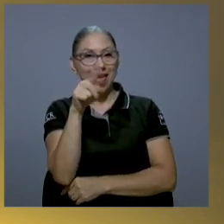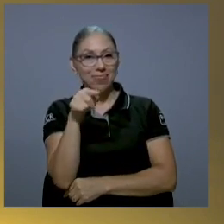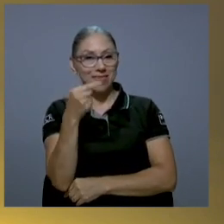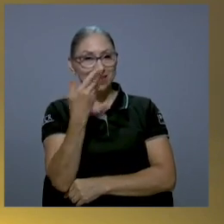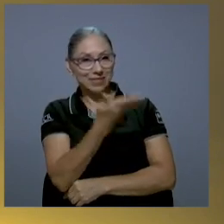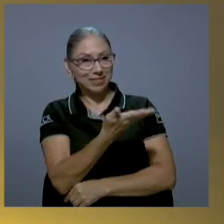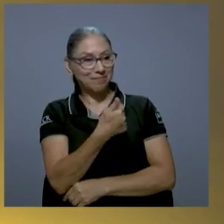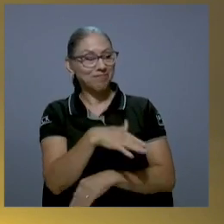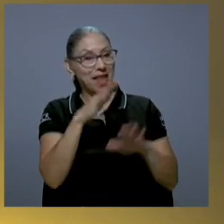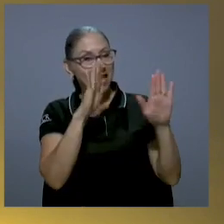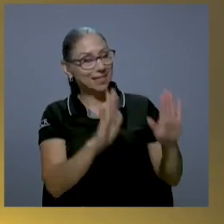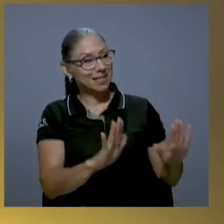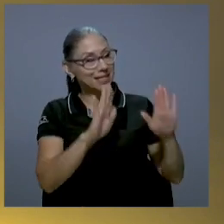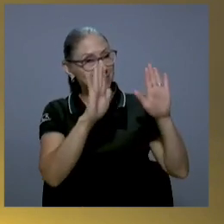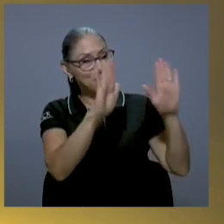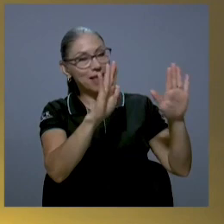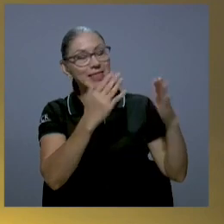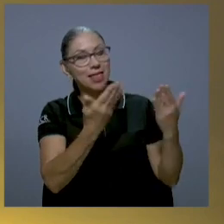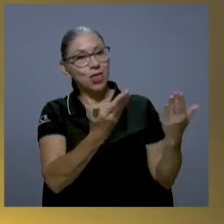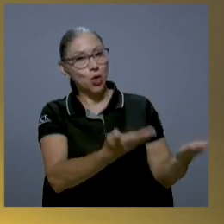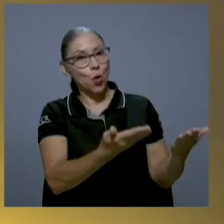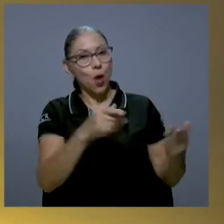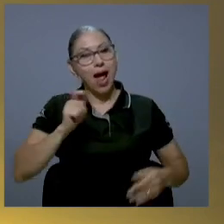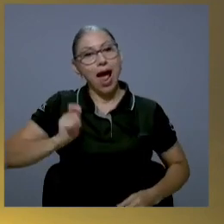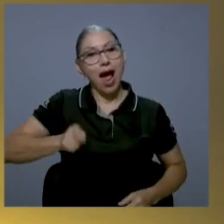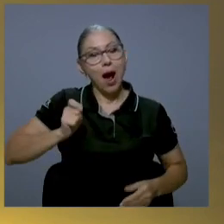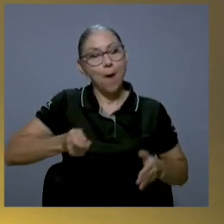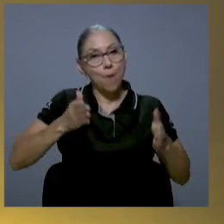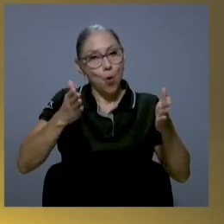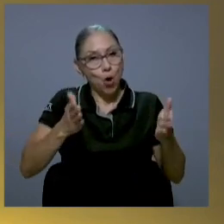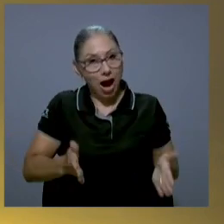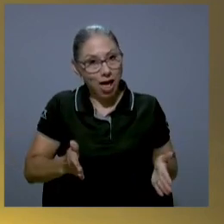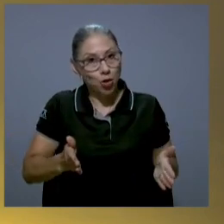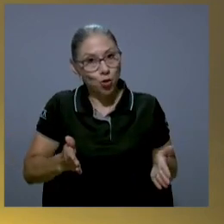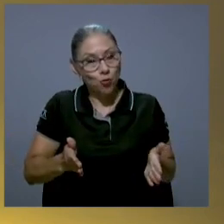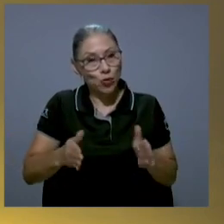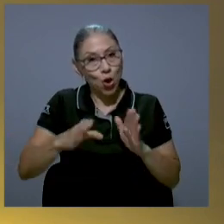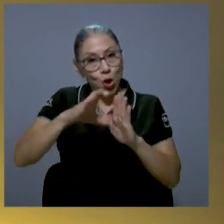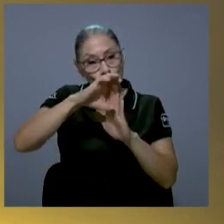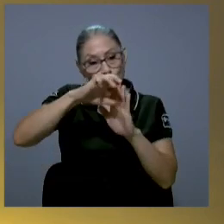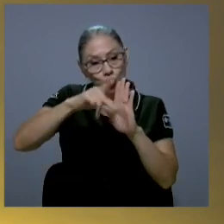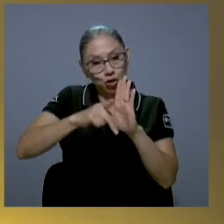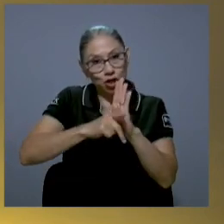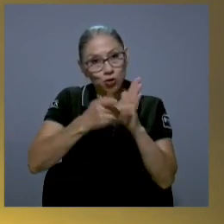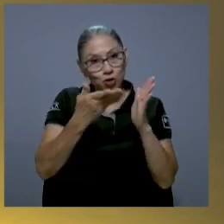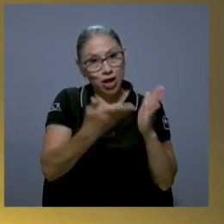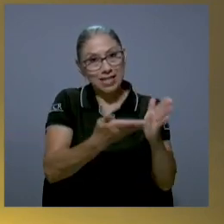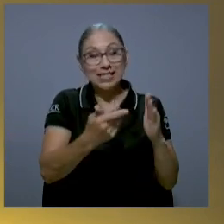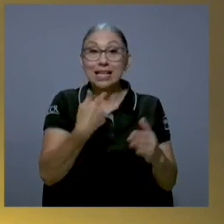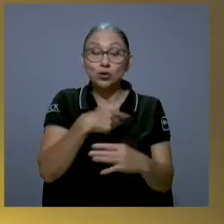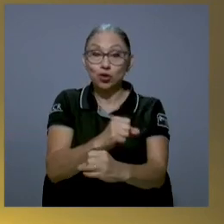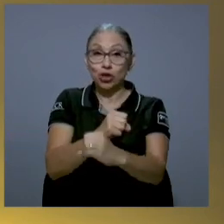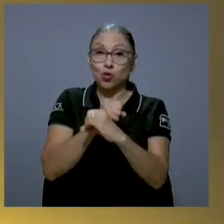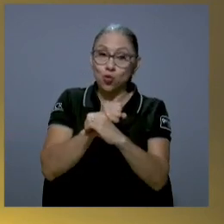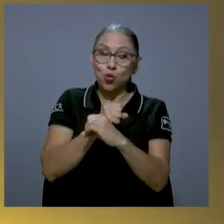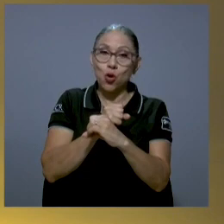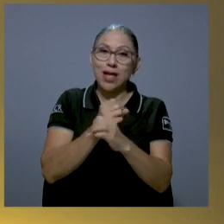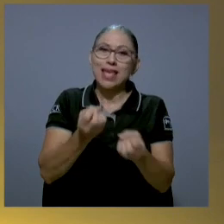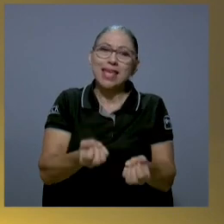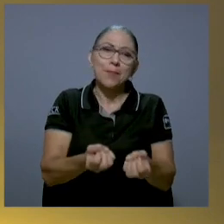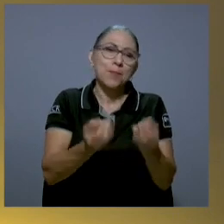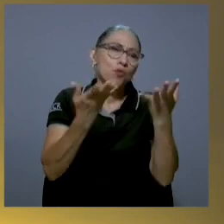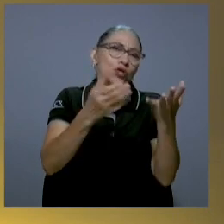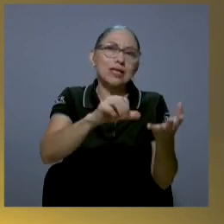este espléndido abogado constitucionalista, y estoy seguro que tiene muchos